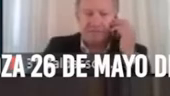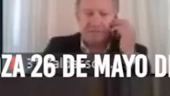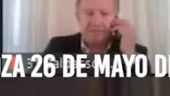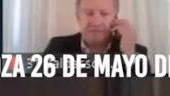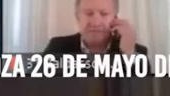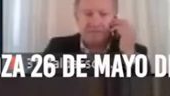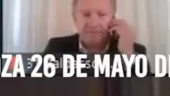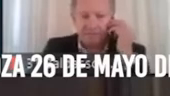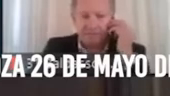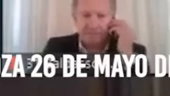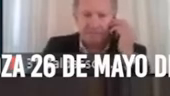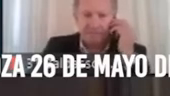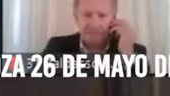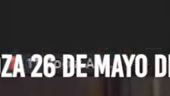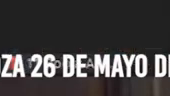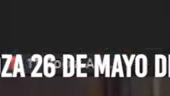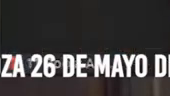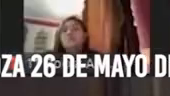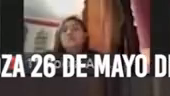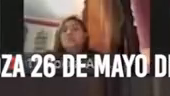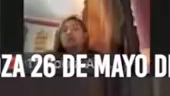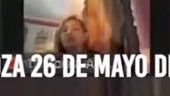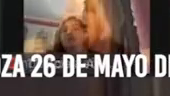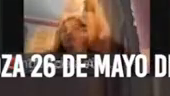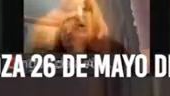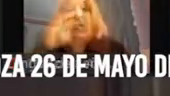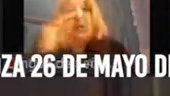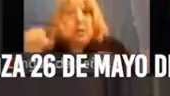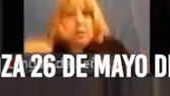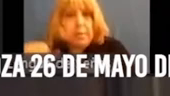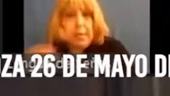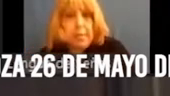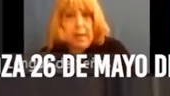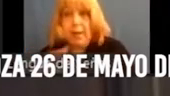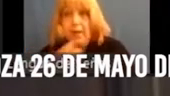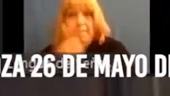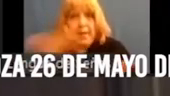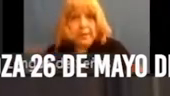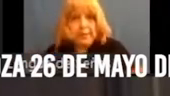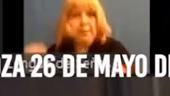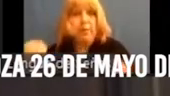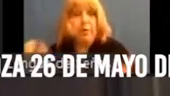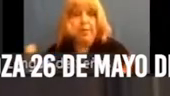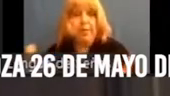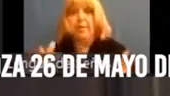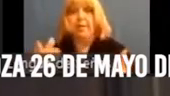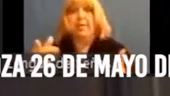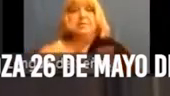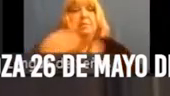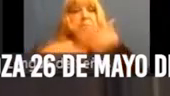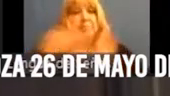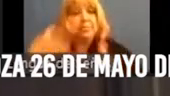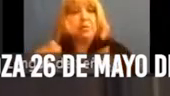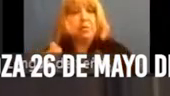los miembros de la Corte para tener una mayoría automática. Hay atropellos institucionales en la provincia de Mendoza y por